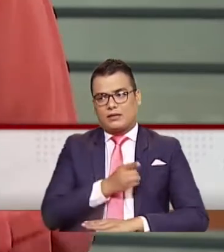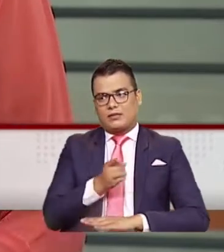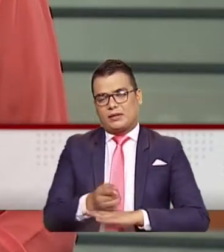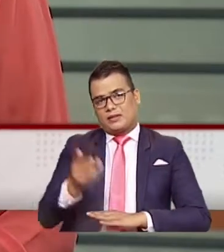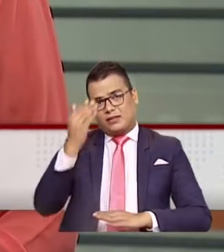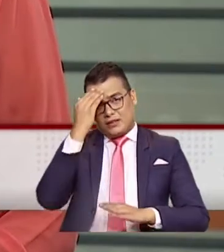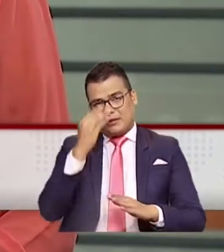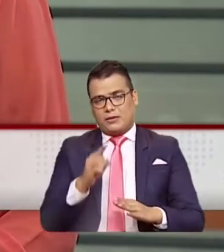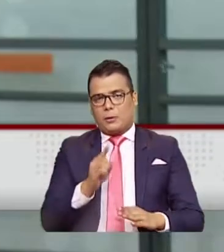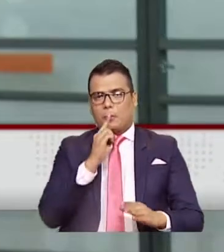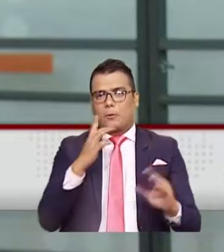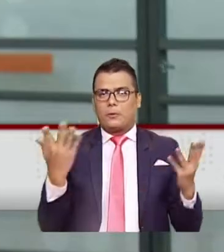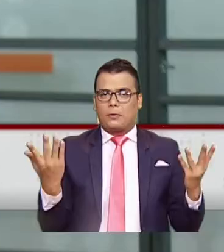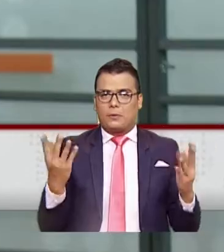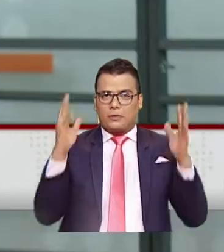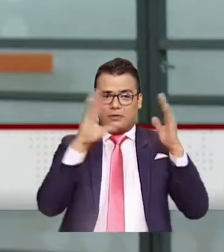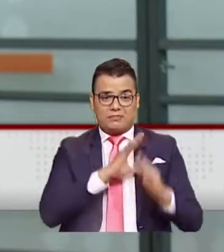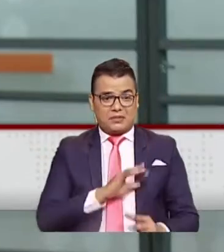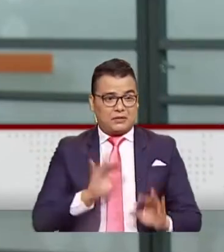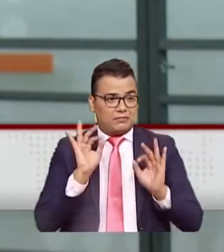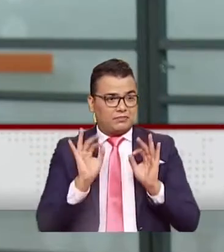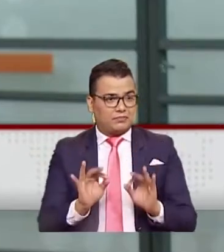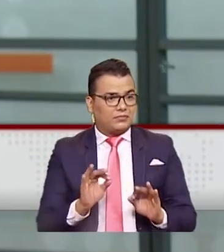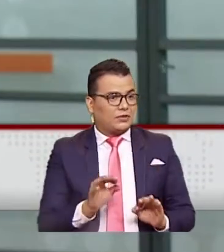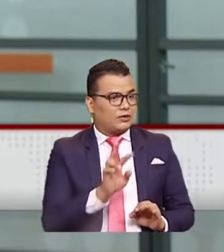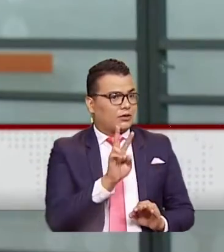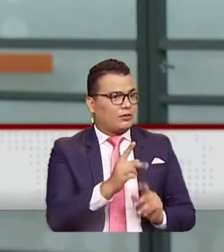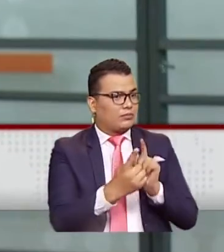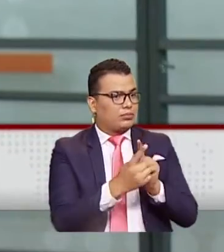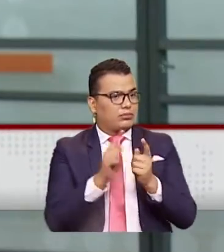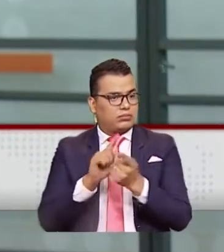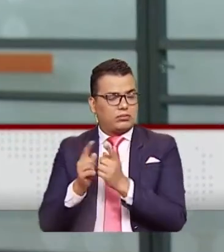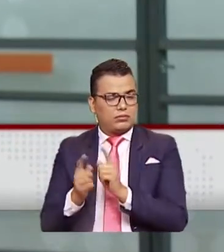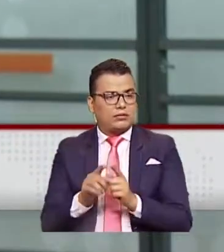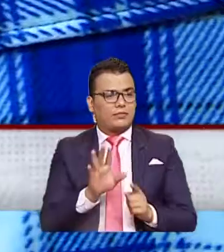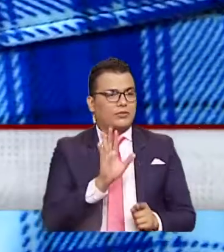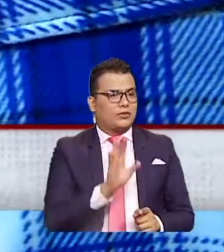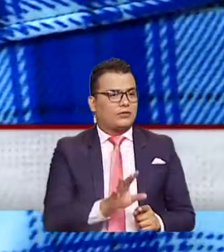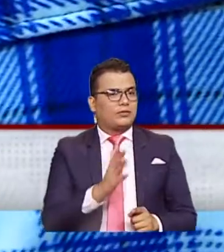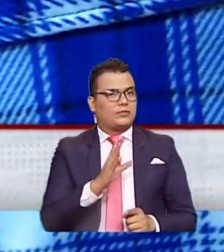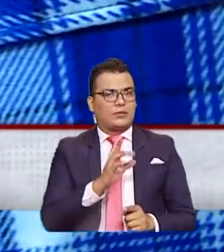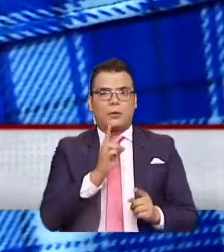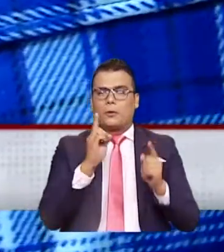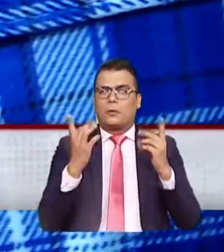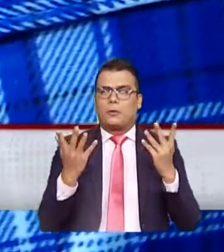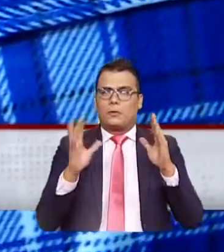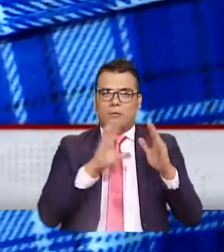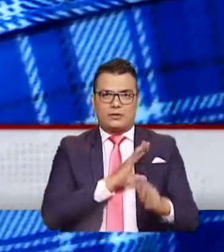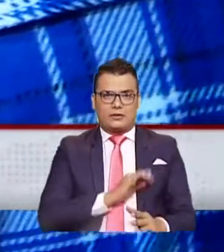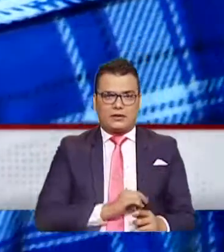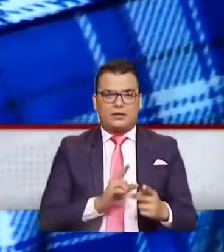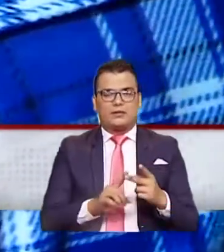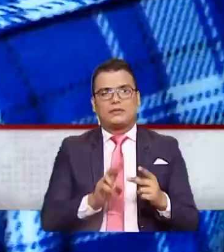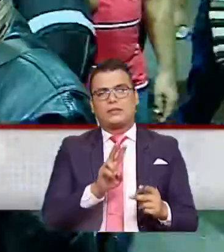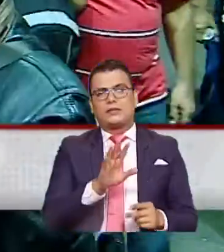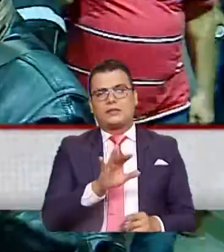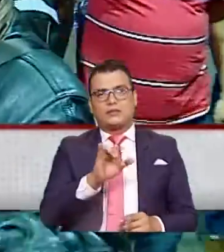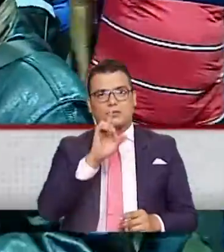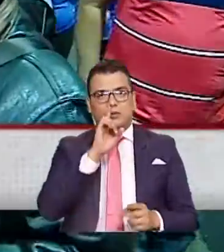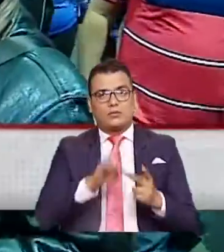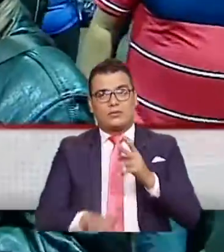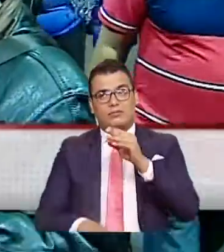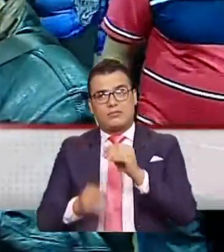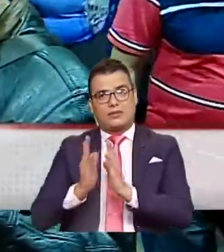cali de cumpleaños a prueba una gran novedad o sea que tendremos dos encuentros de melómanos el del día al cumpleaños de cali el 25 de julio de la feria